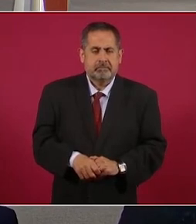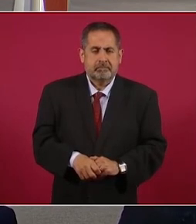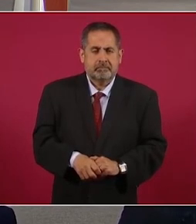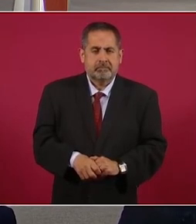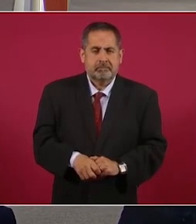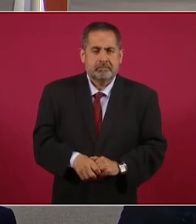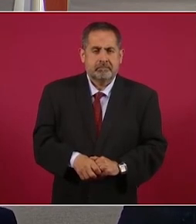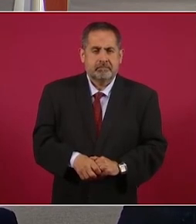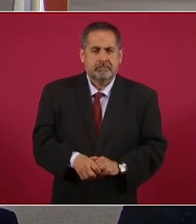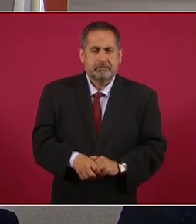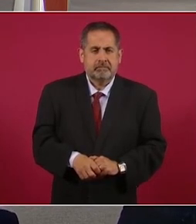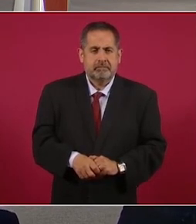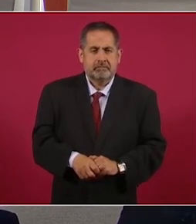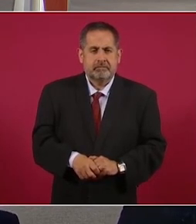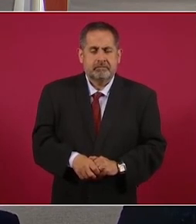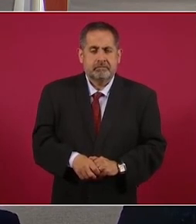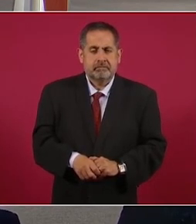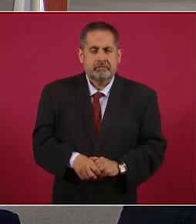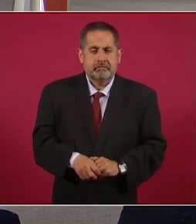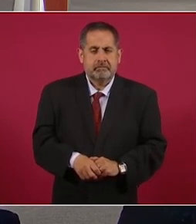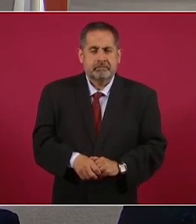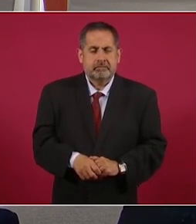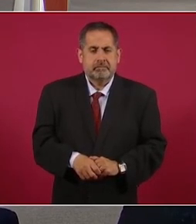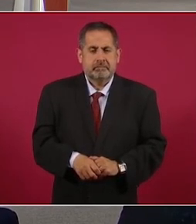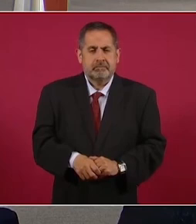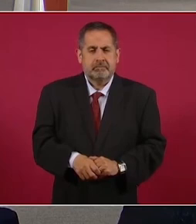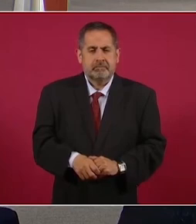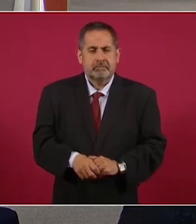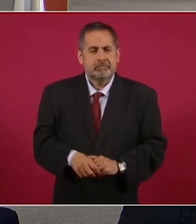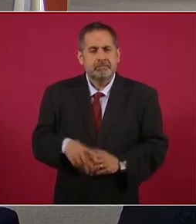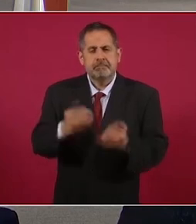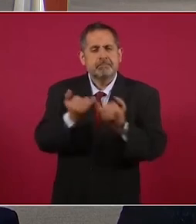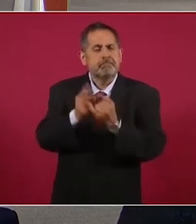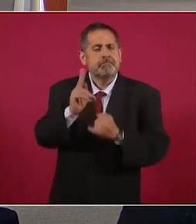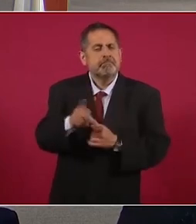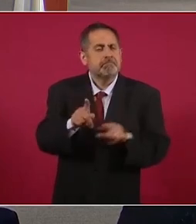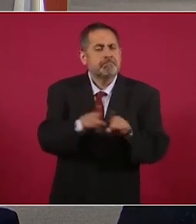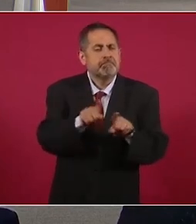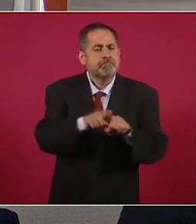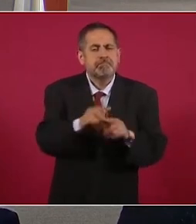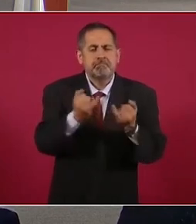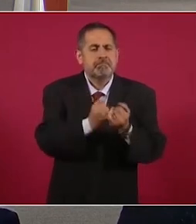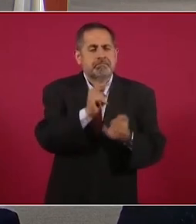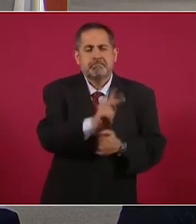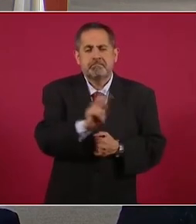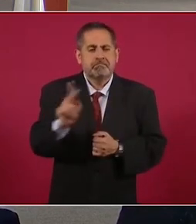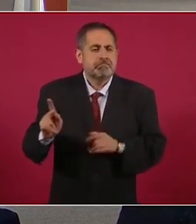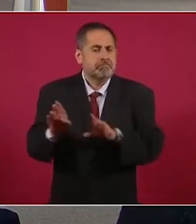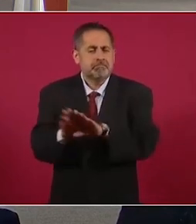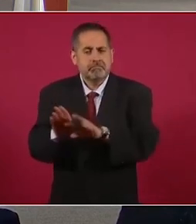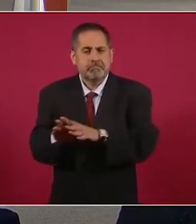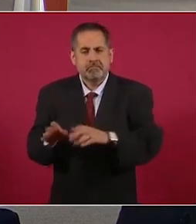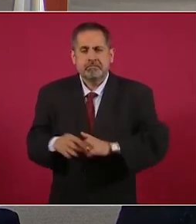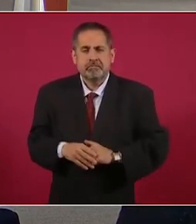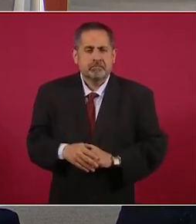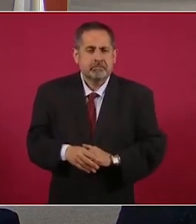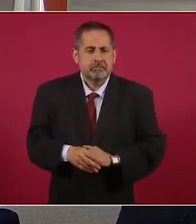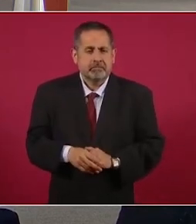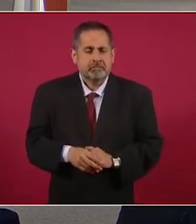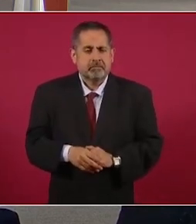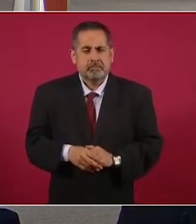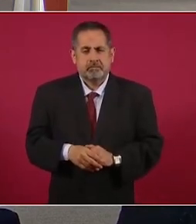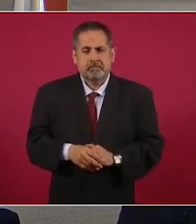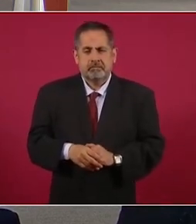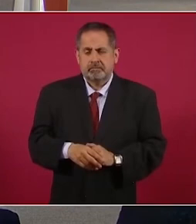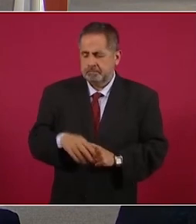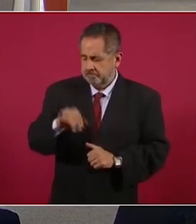Los que conocen Xcaret es muy parecido, bastante lo es que parecido. Ha pasado. Parecido. Lo que pasa en Xcaret, o sea, está modificado también en Xcaret, en la zona